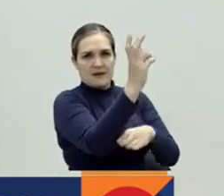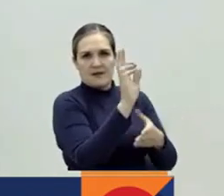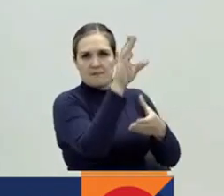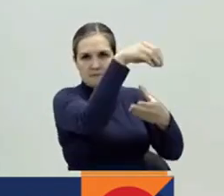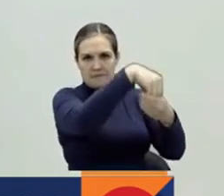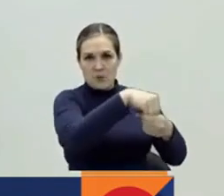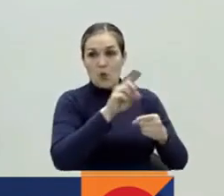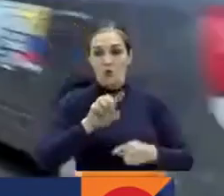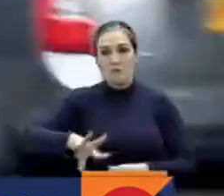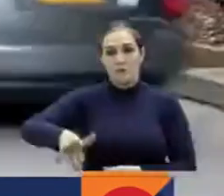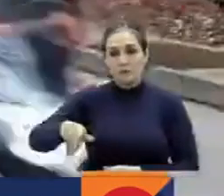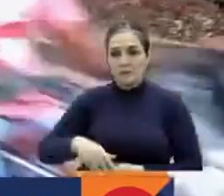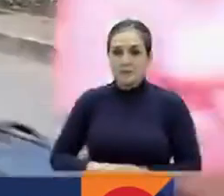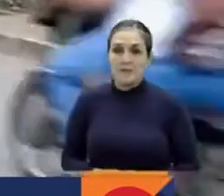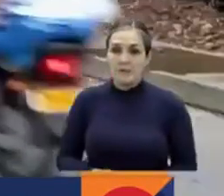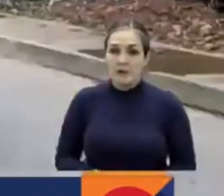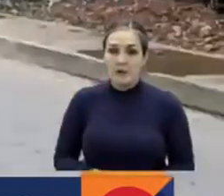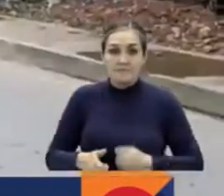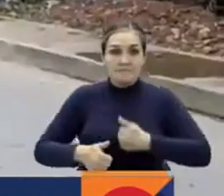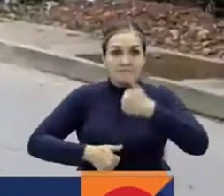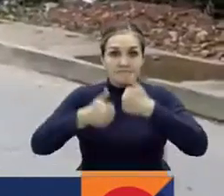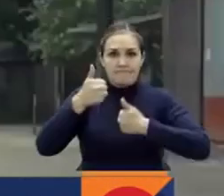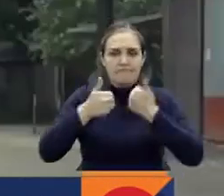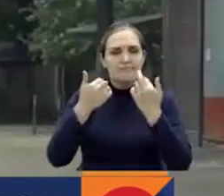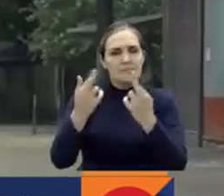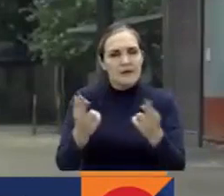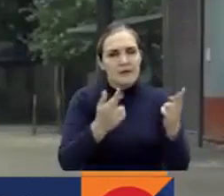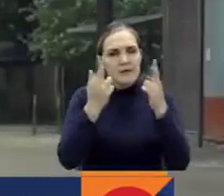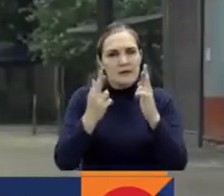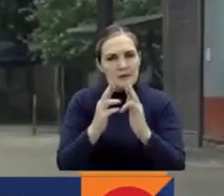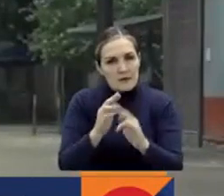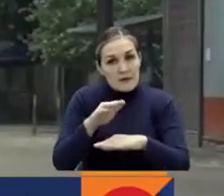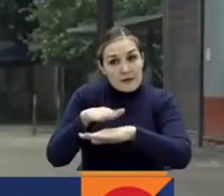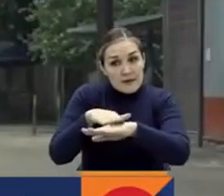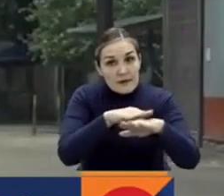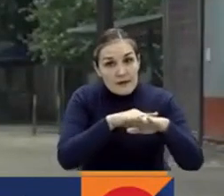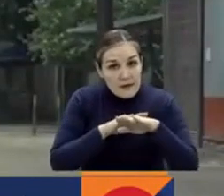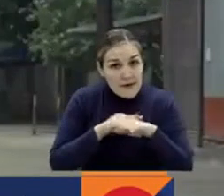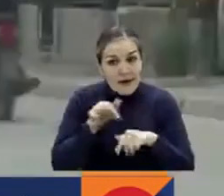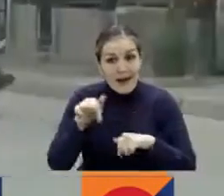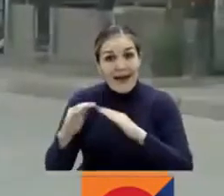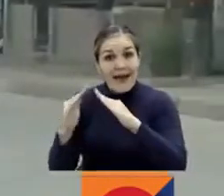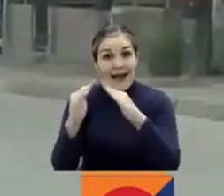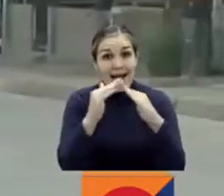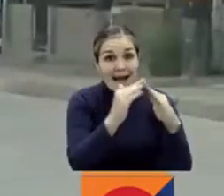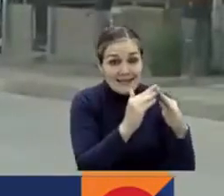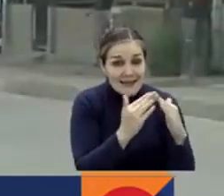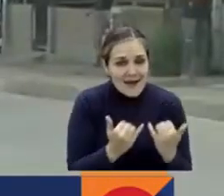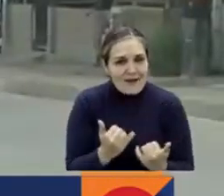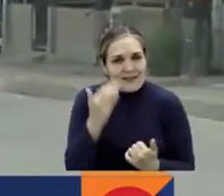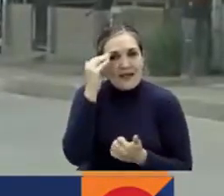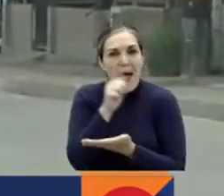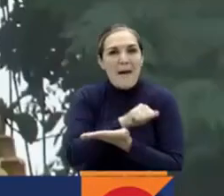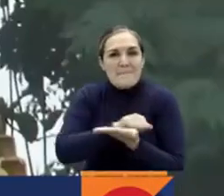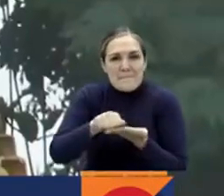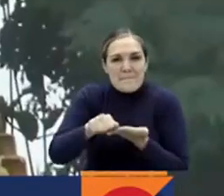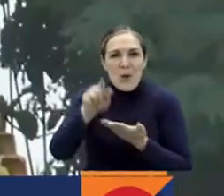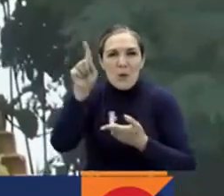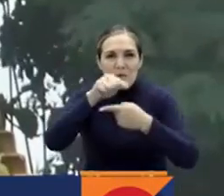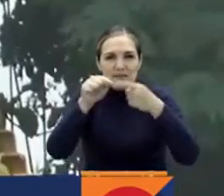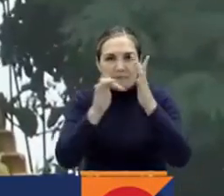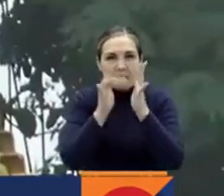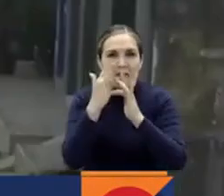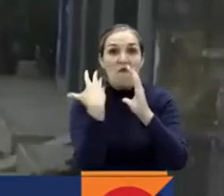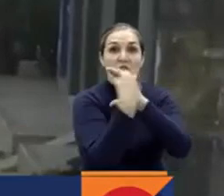por el delito de hurto. Las autoridades reiteran que el robo a residencias incrementan en esta temporada de Semana Santa, pues los amigos de lo